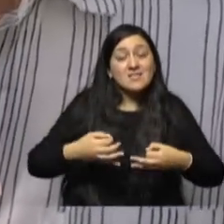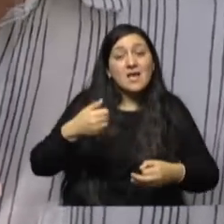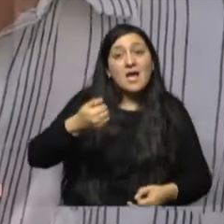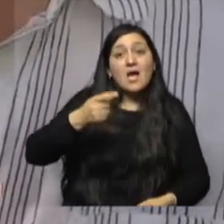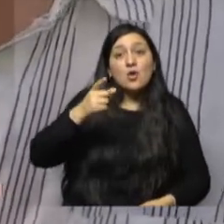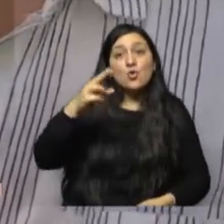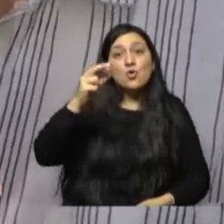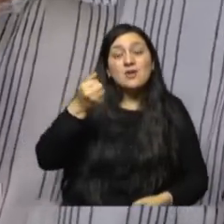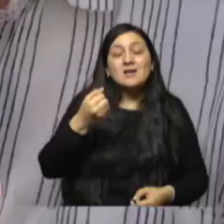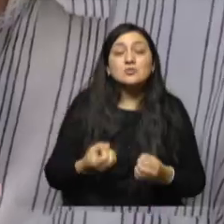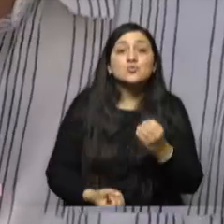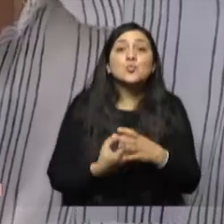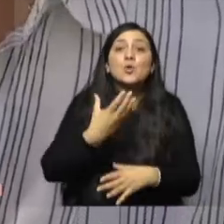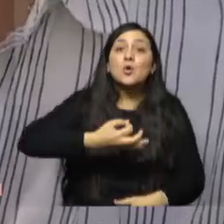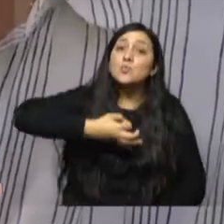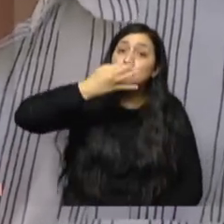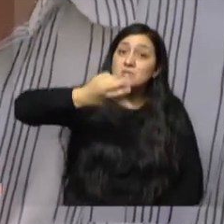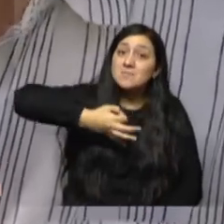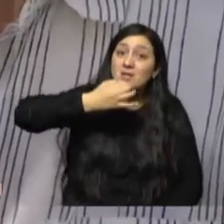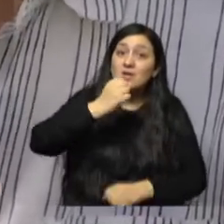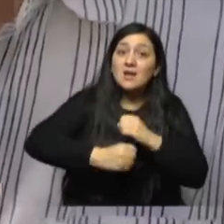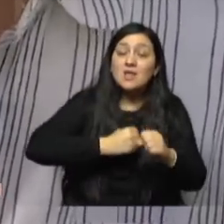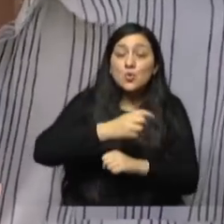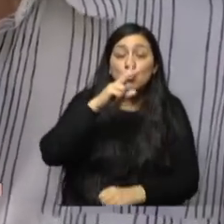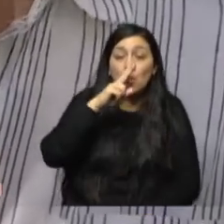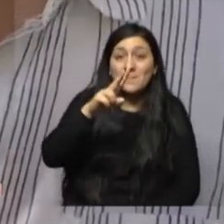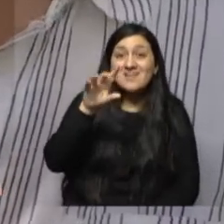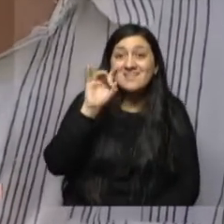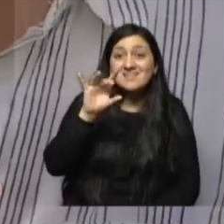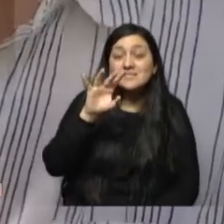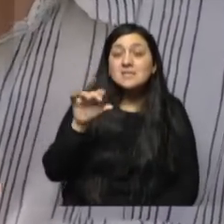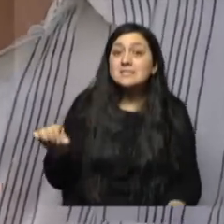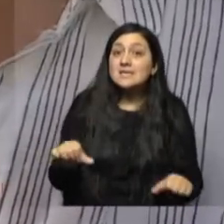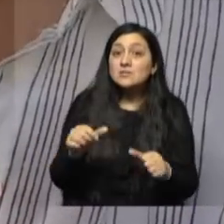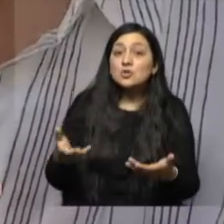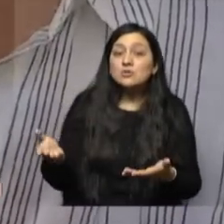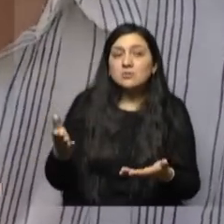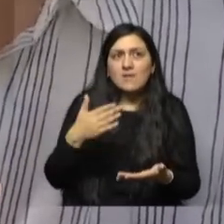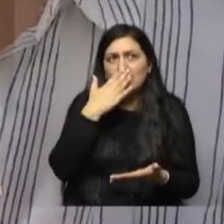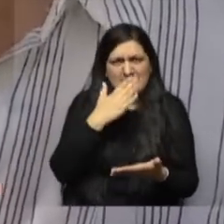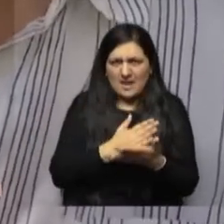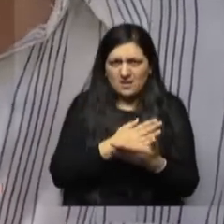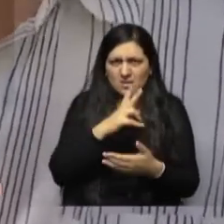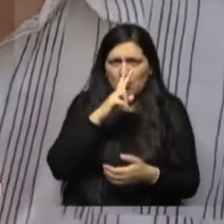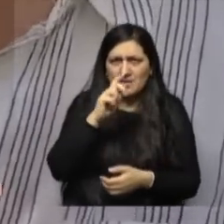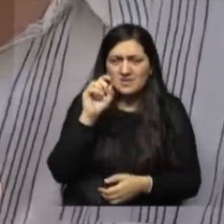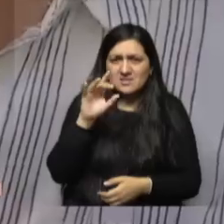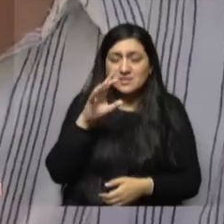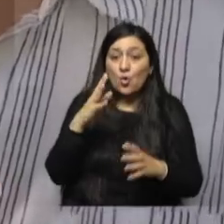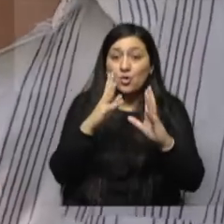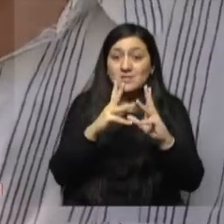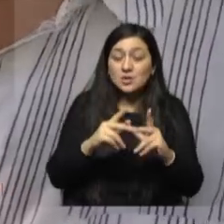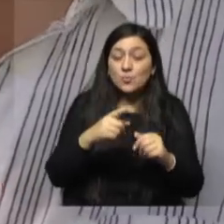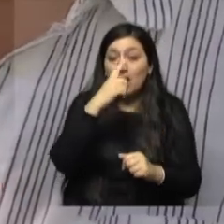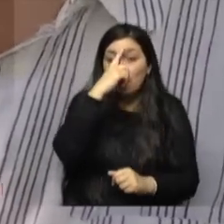conforma a raíz de un seminario que en el año 2015 se realizó sobre finales de 2015, organizado por